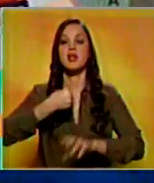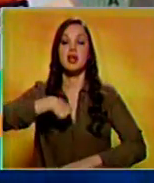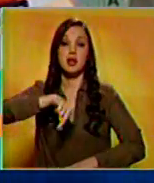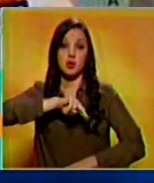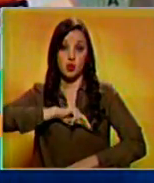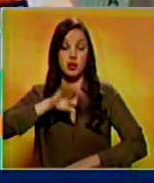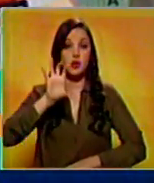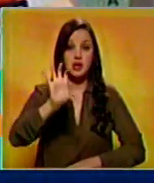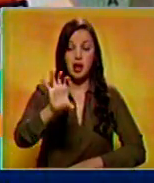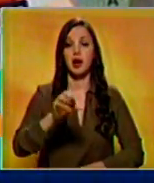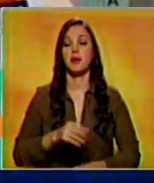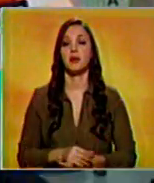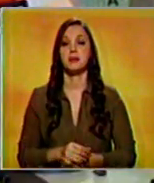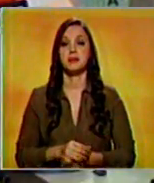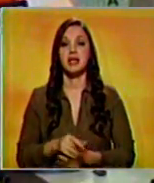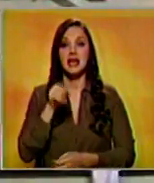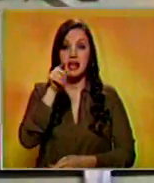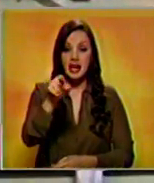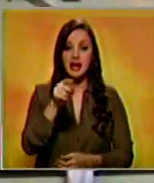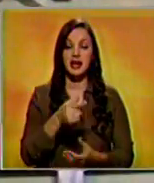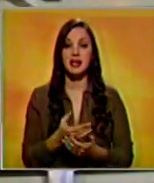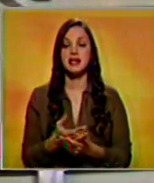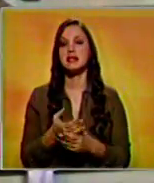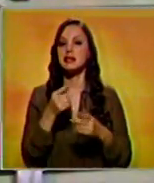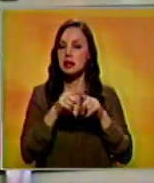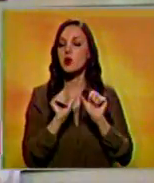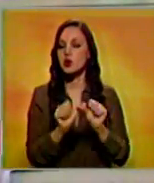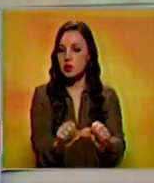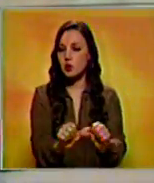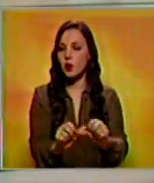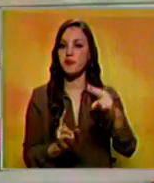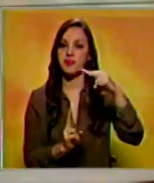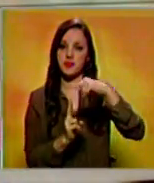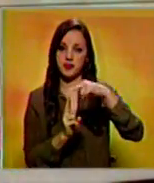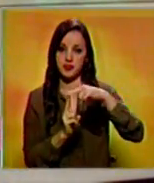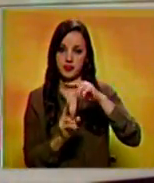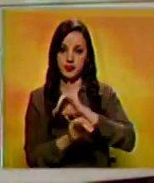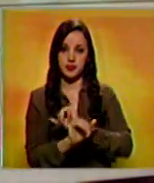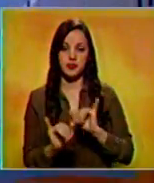esa cifra se mantiene. En Táchira, Javier Faría, Noticiero Venevisión.